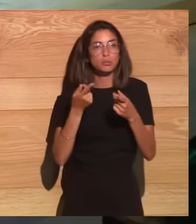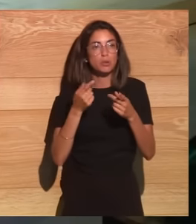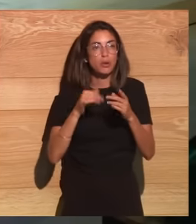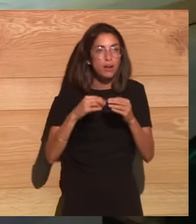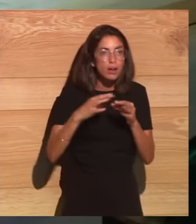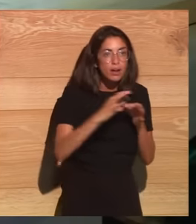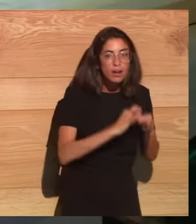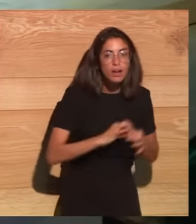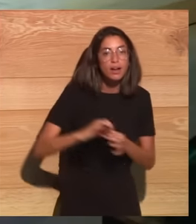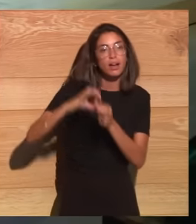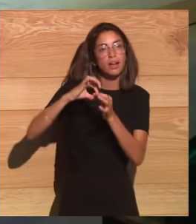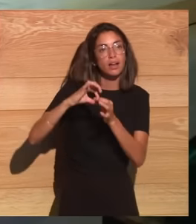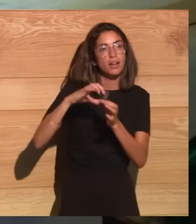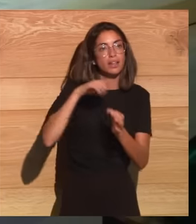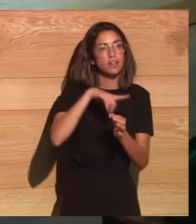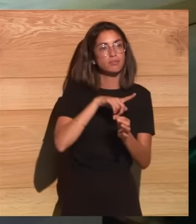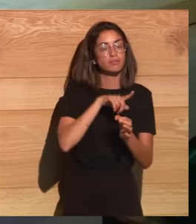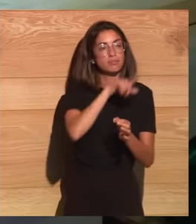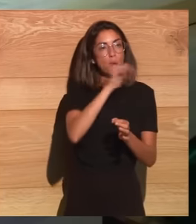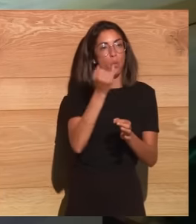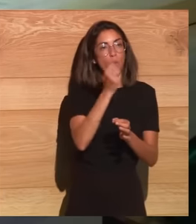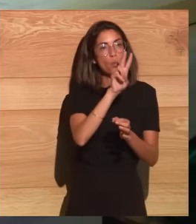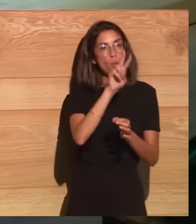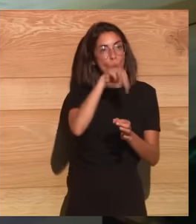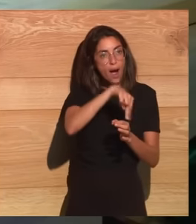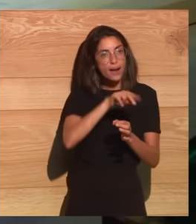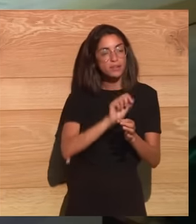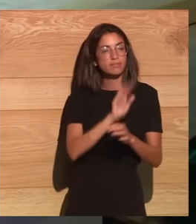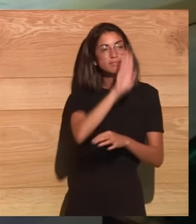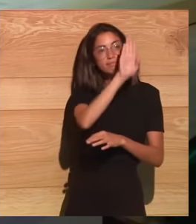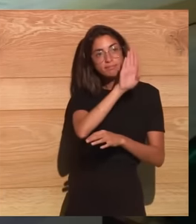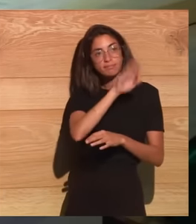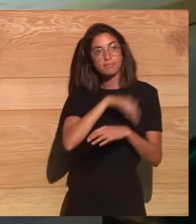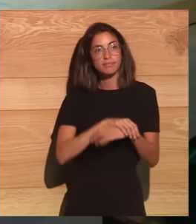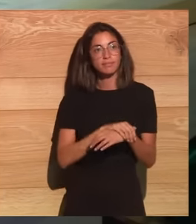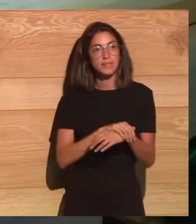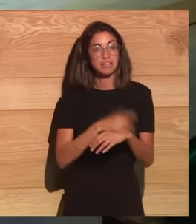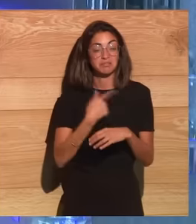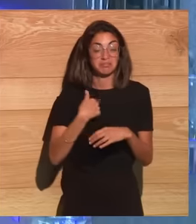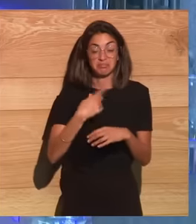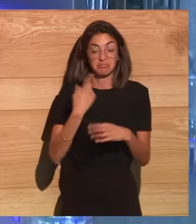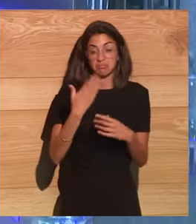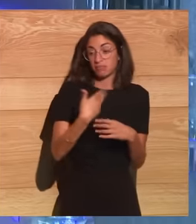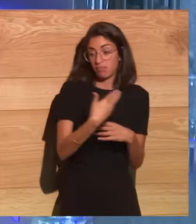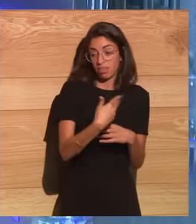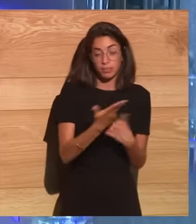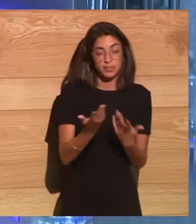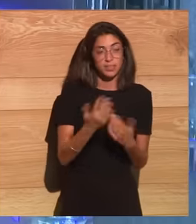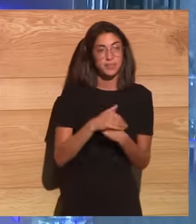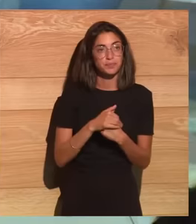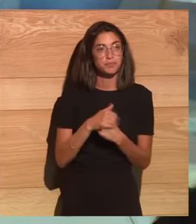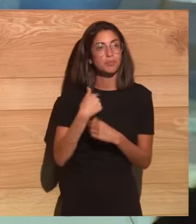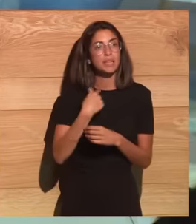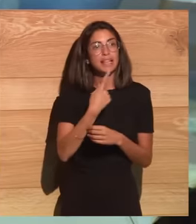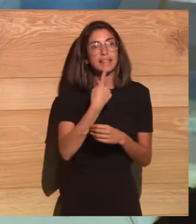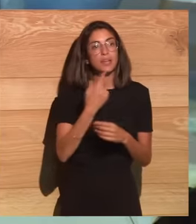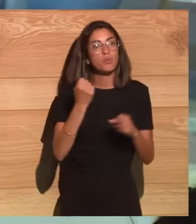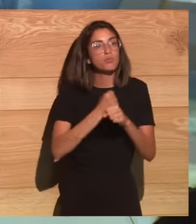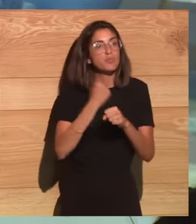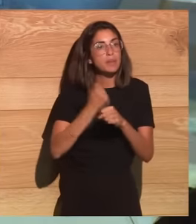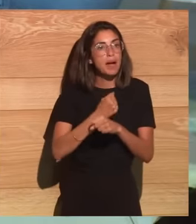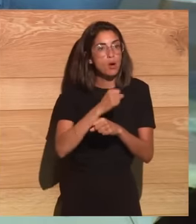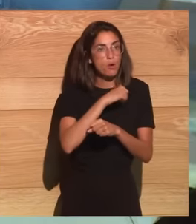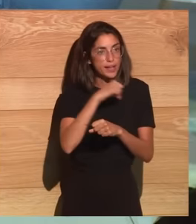levanta la mano? Regular, ¿no? Me resulta indiferente. Claro, ya. Eso es lo bueno que tienes. Digo que es un trabajo, sin duda,